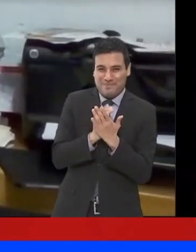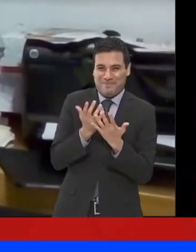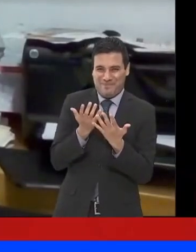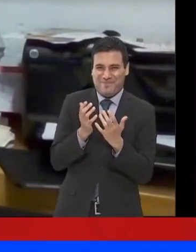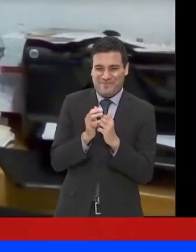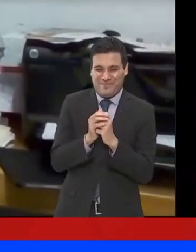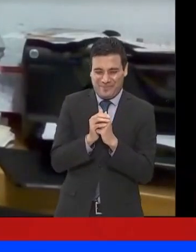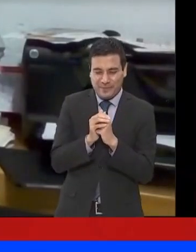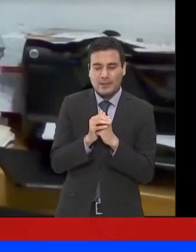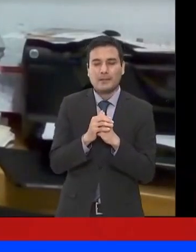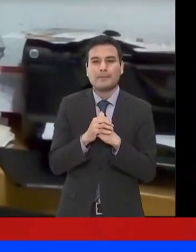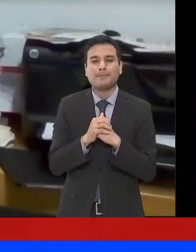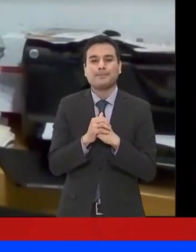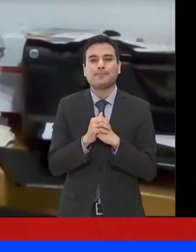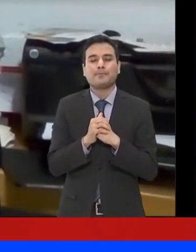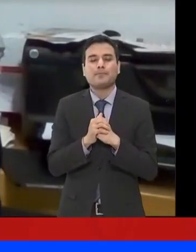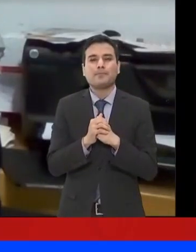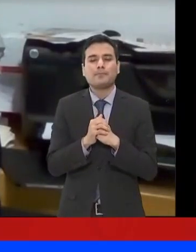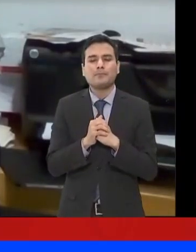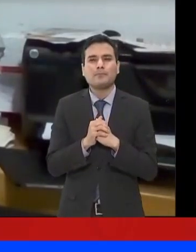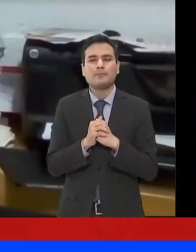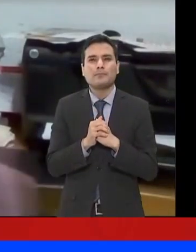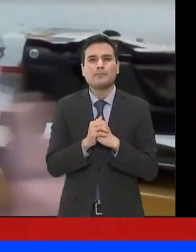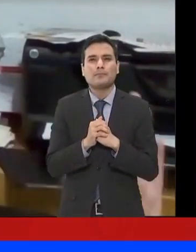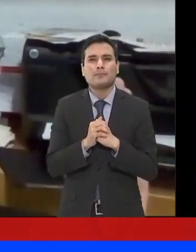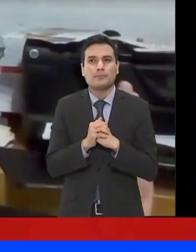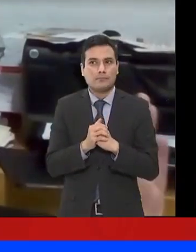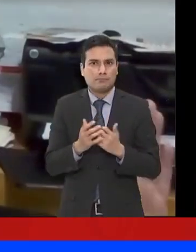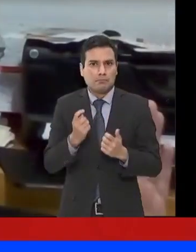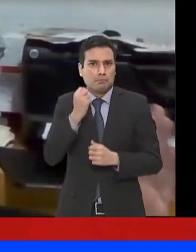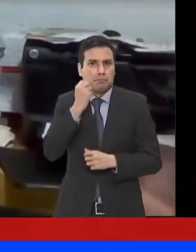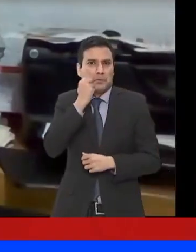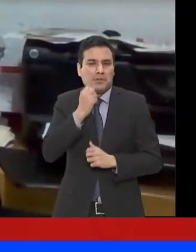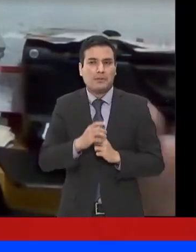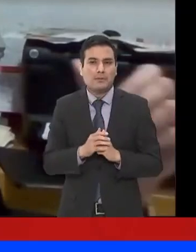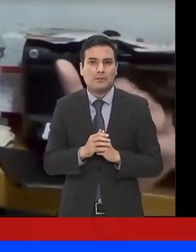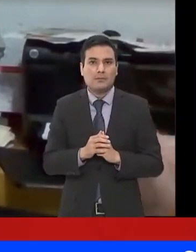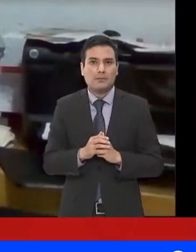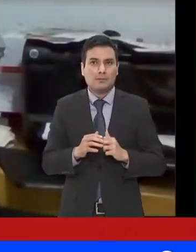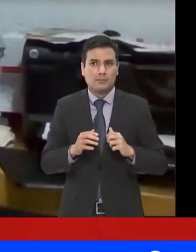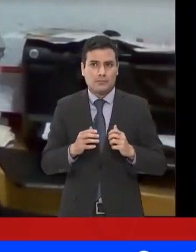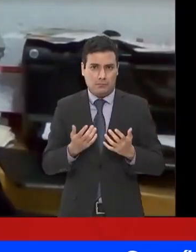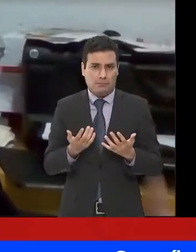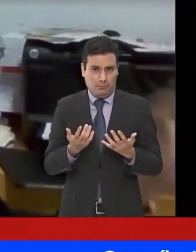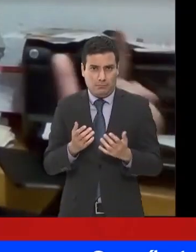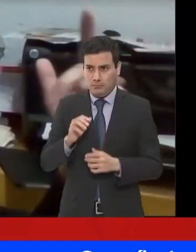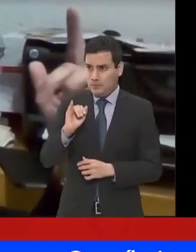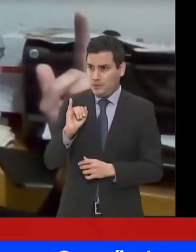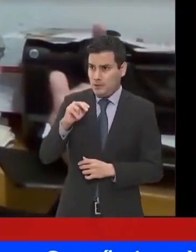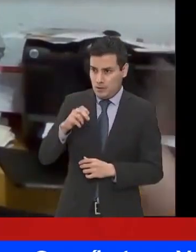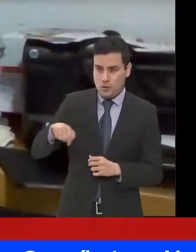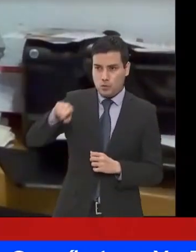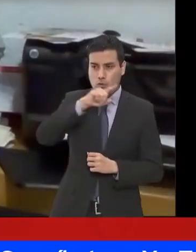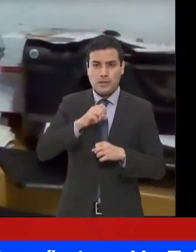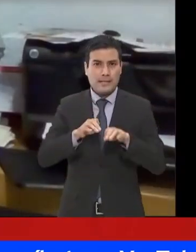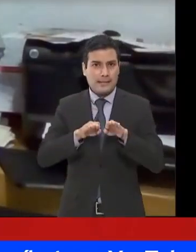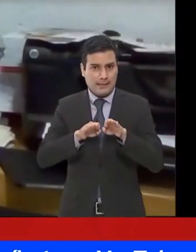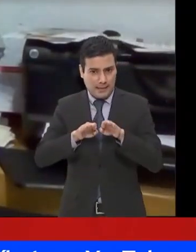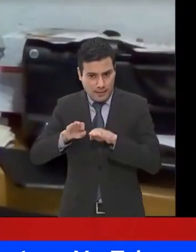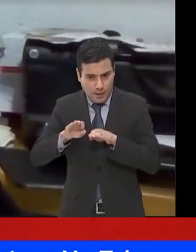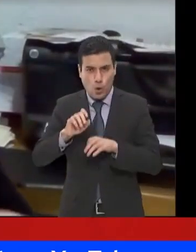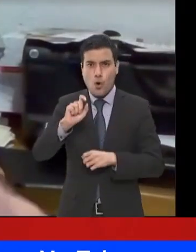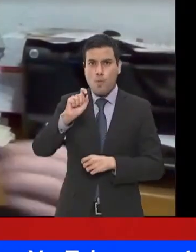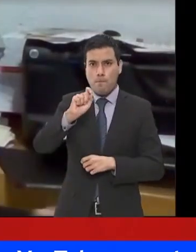lo que ganan y de los lujos que tienen, de los pago por celular de 4,000 pesos mensuales, adicionales al sueldo,